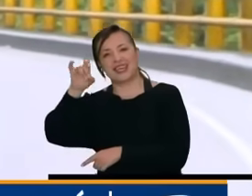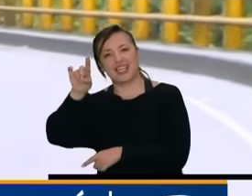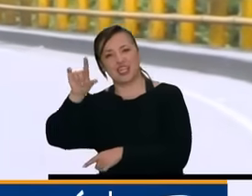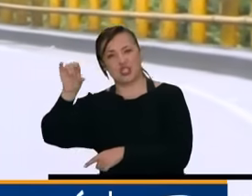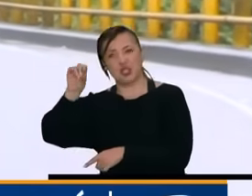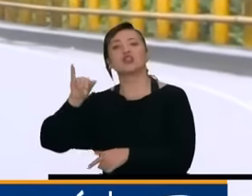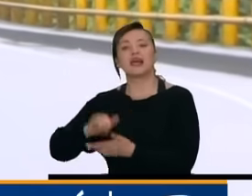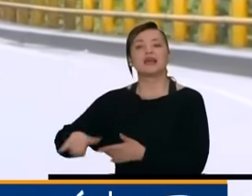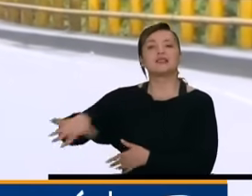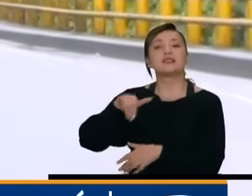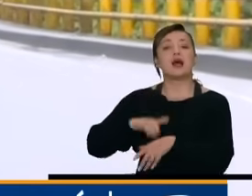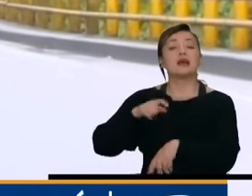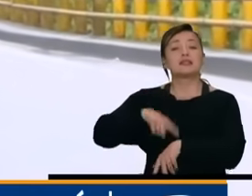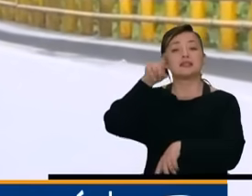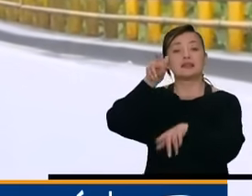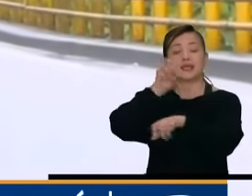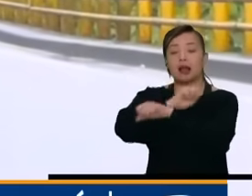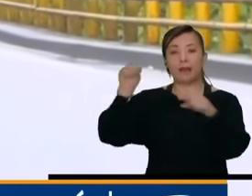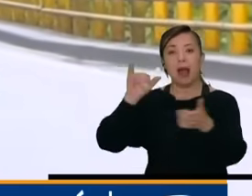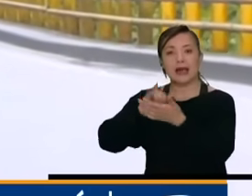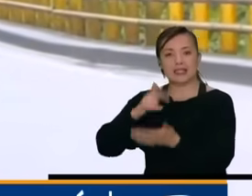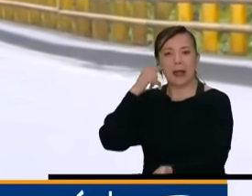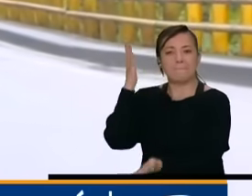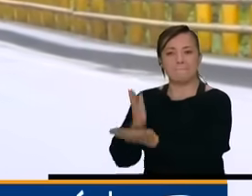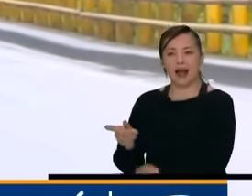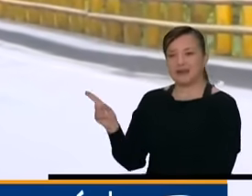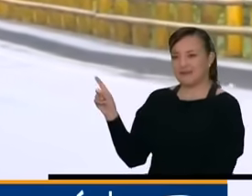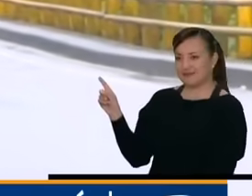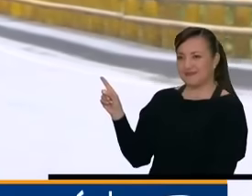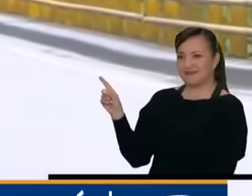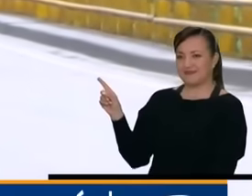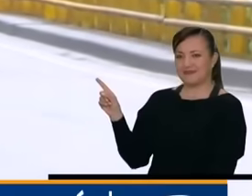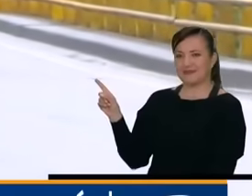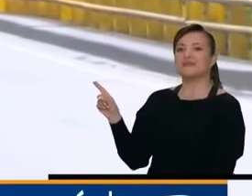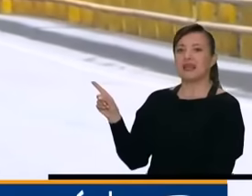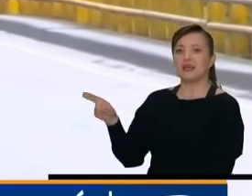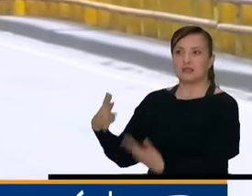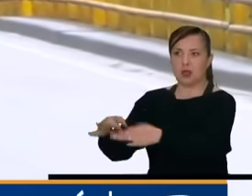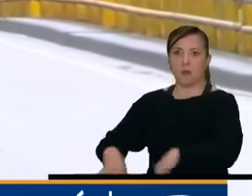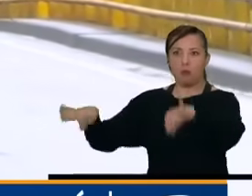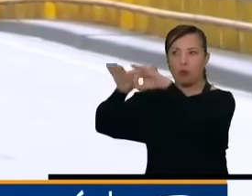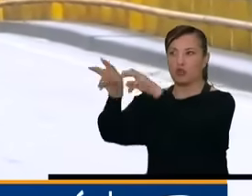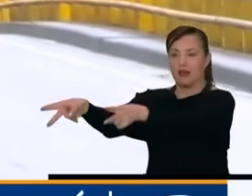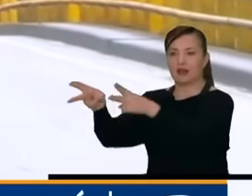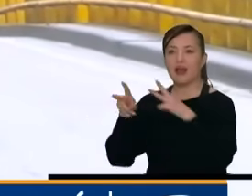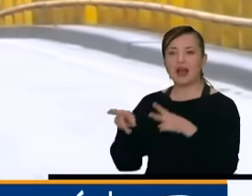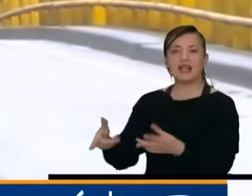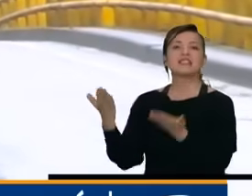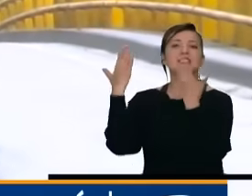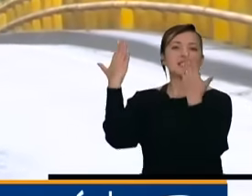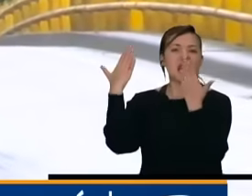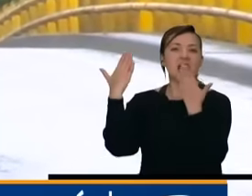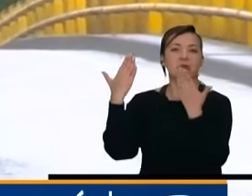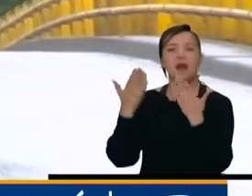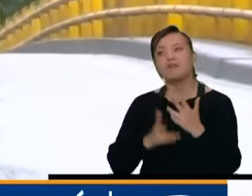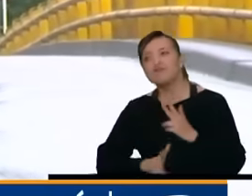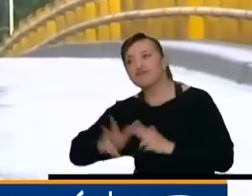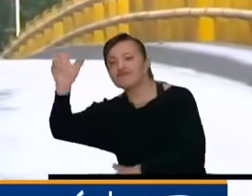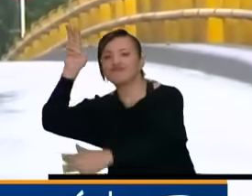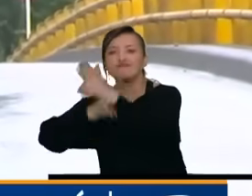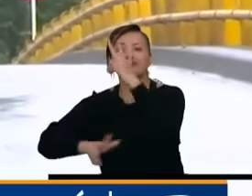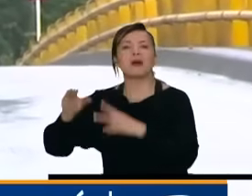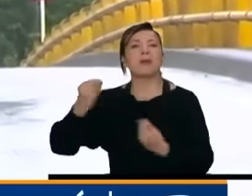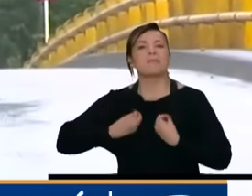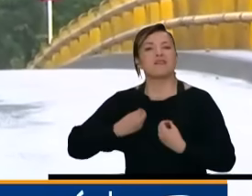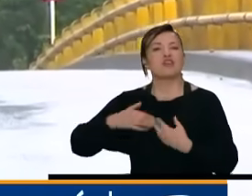de la mañana. Estas son las imágenes de cómo quedó este importante puente que de una u otra forma todavía estaba ayudando a comunicar a las personas que viven